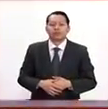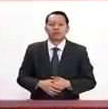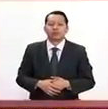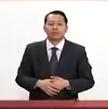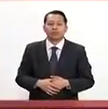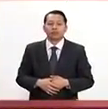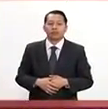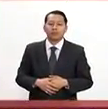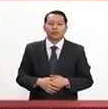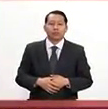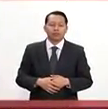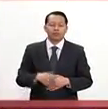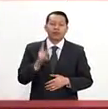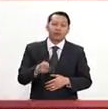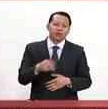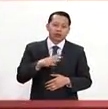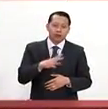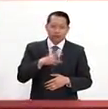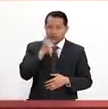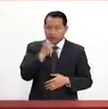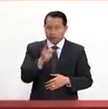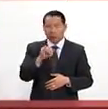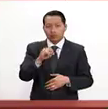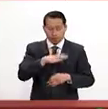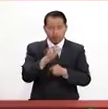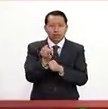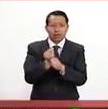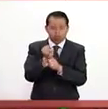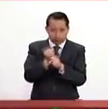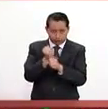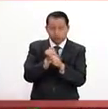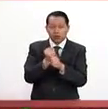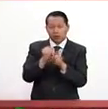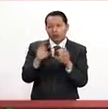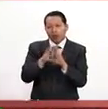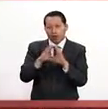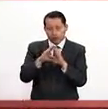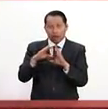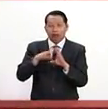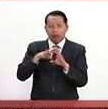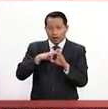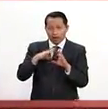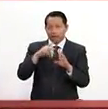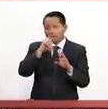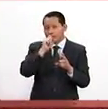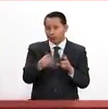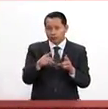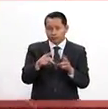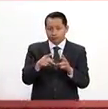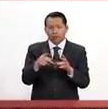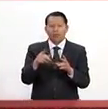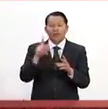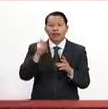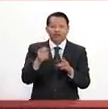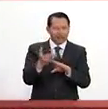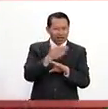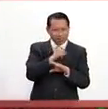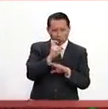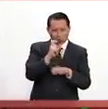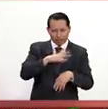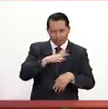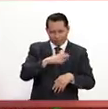Bueno, definitivamente la confirmación de que está investigando una posible colusión entre funcionarios de ese momento de la campaña de